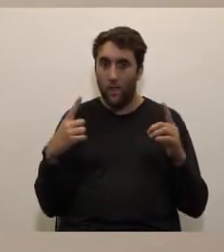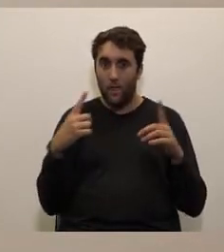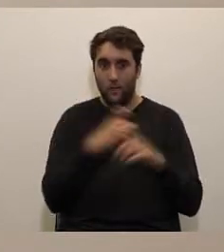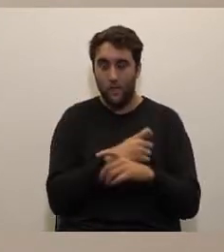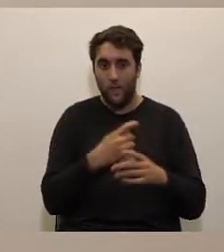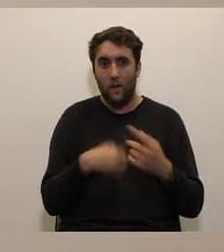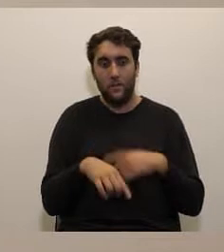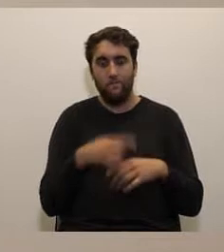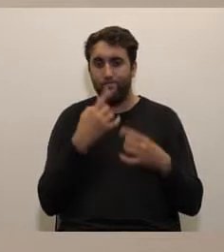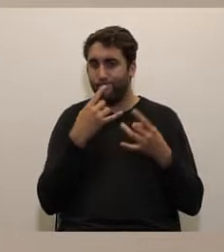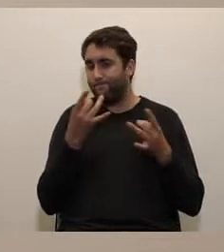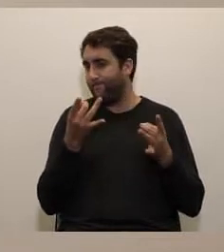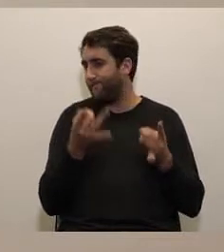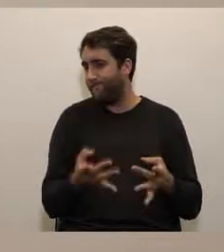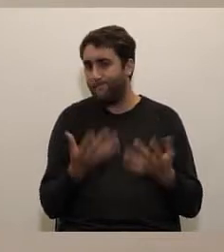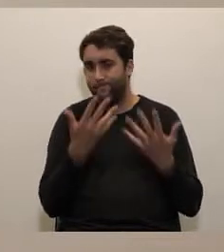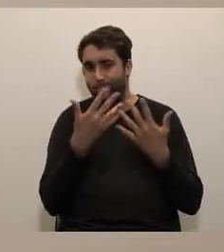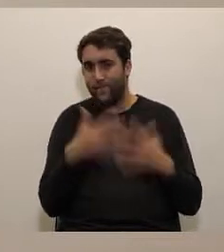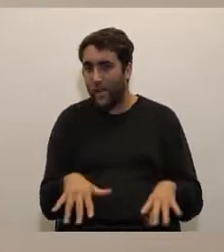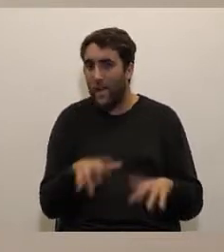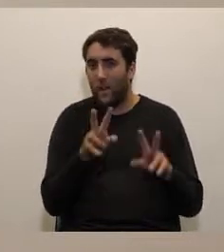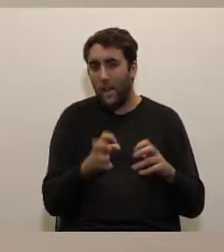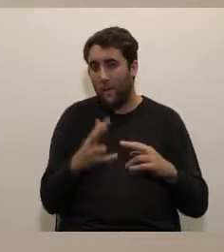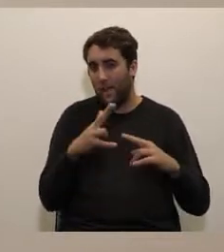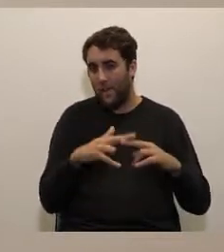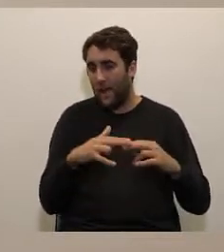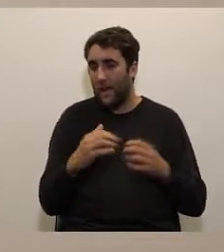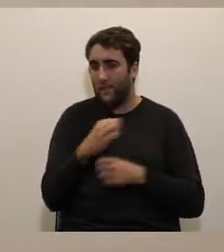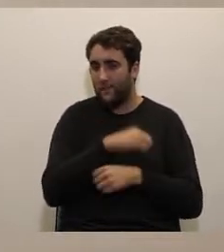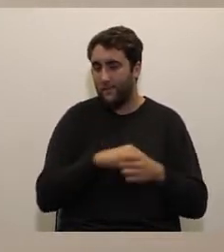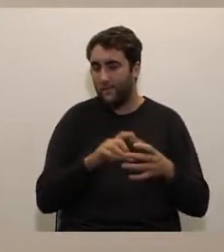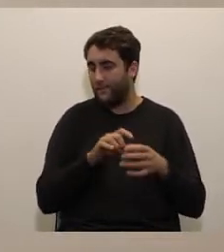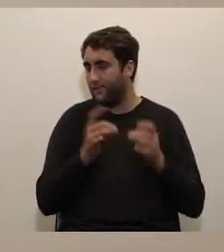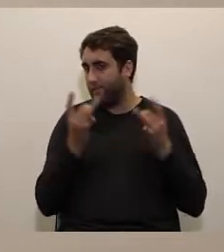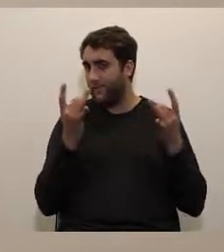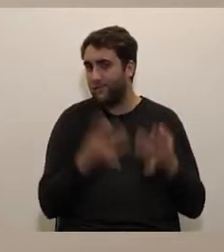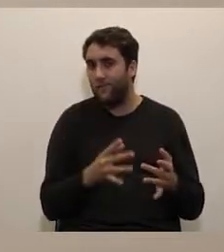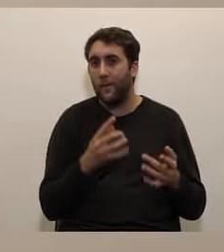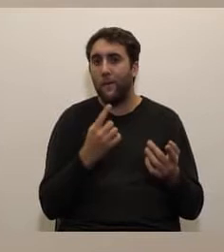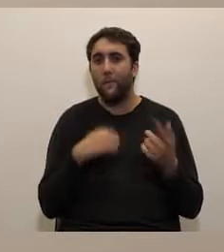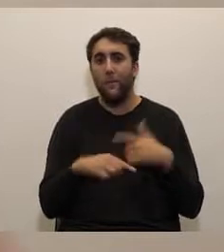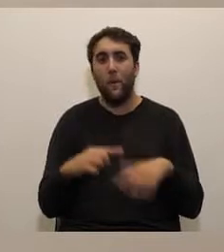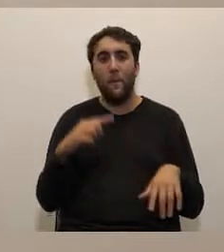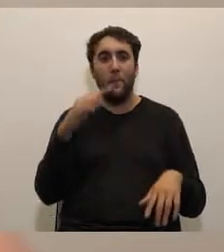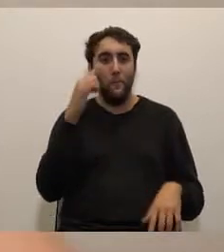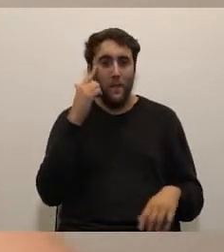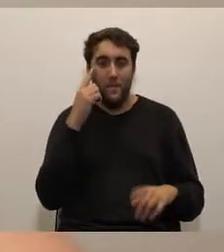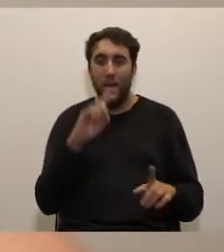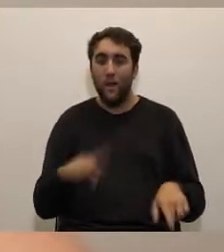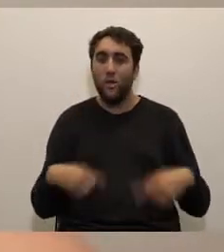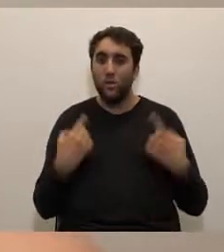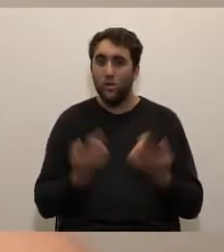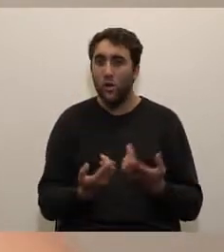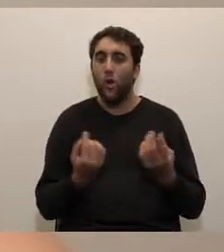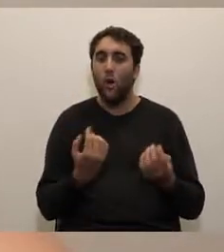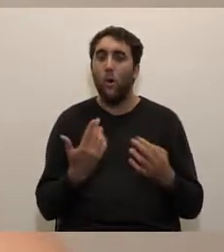generan rechazo por momento. Entonces, si piensan como el